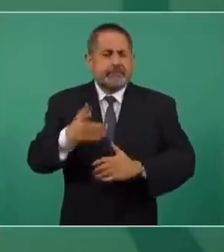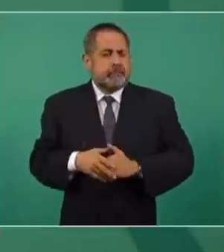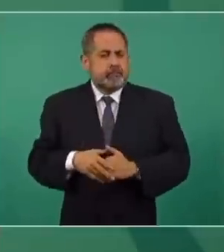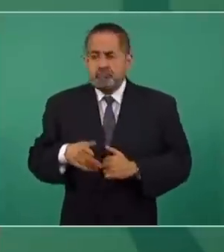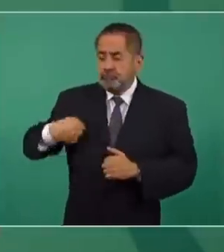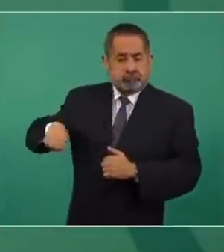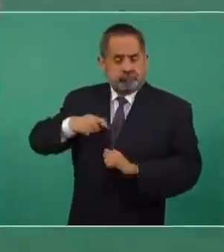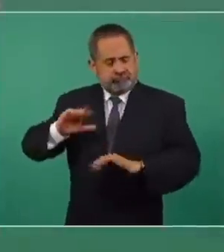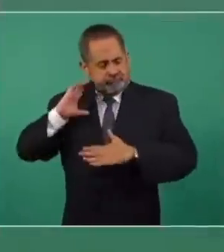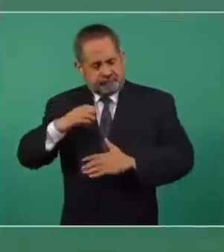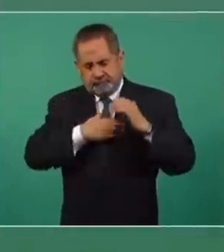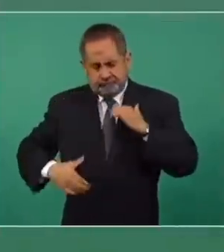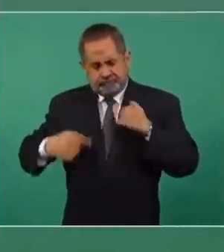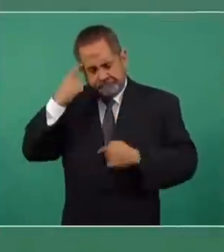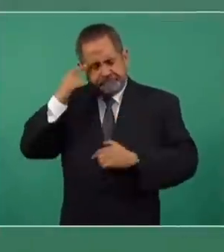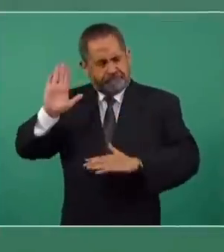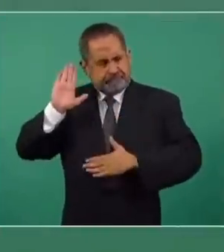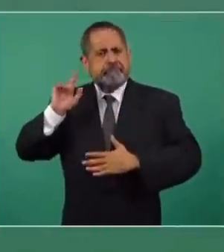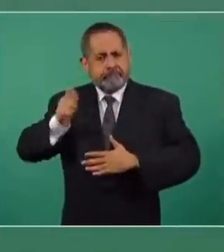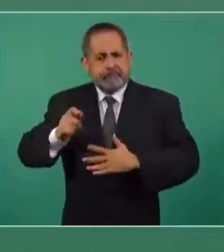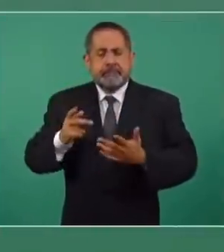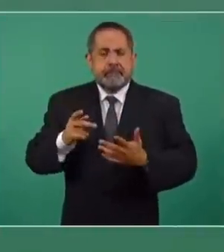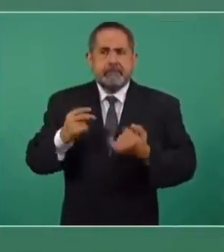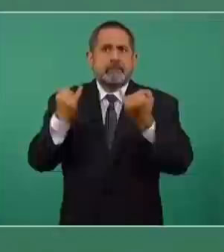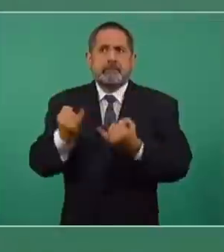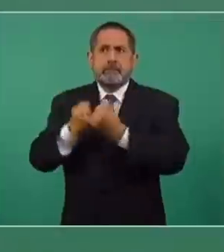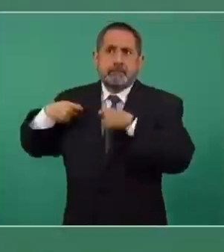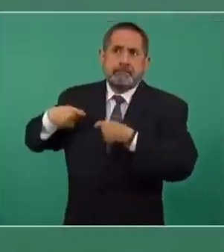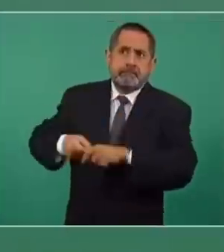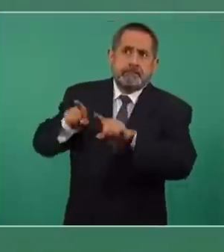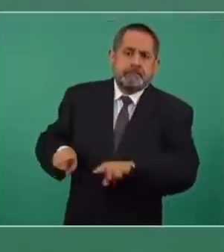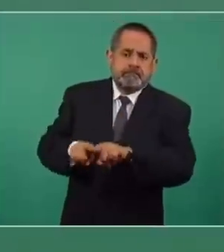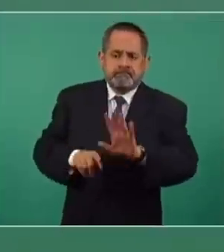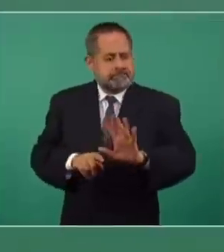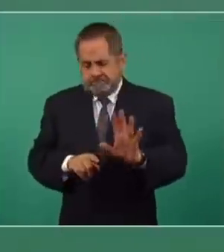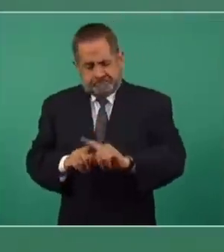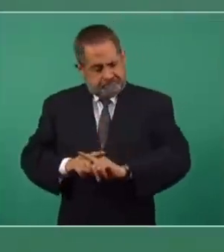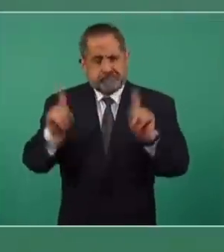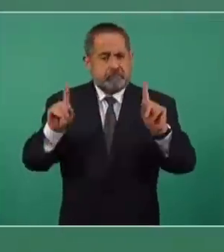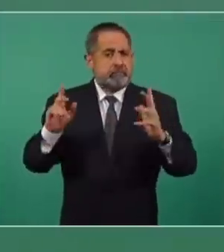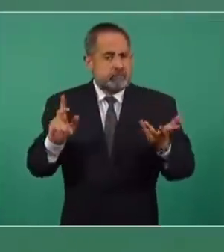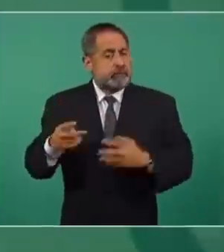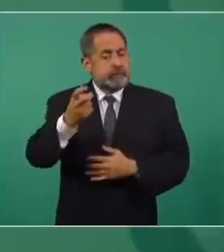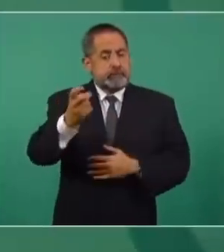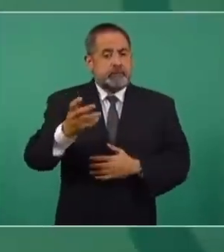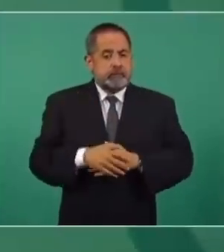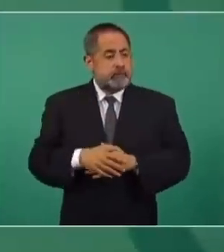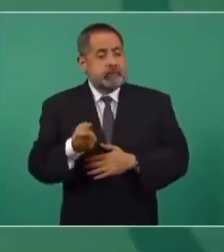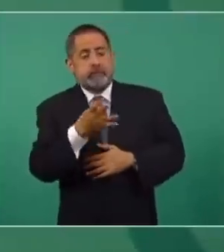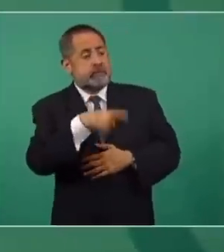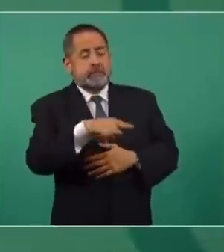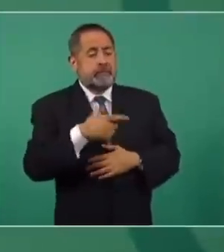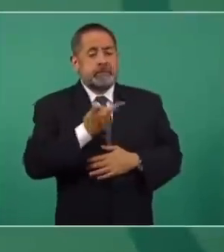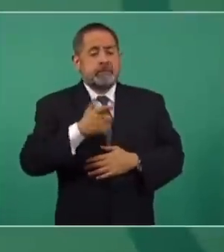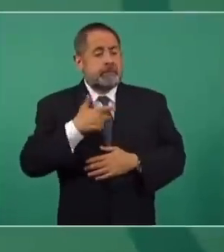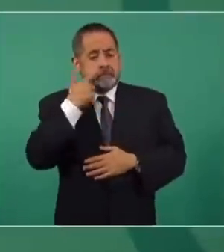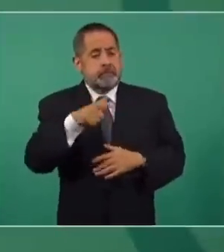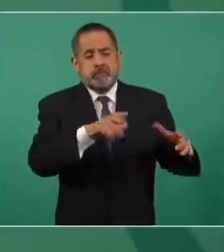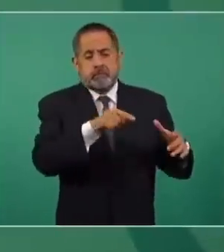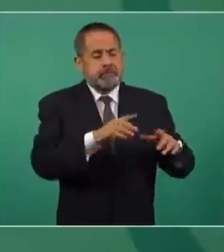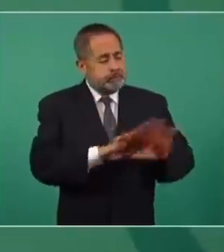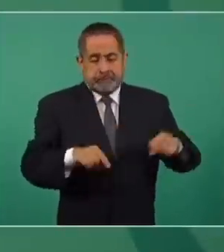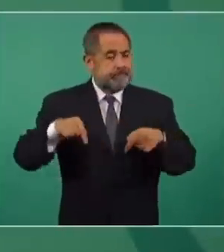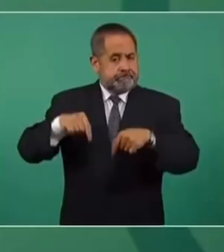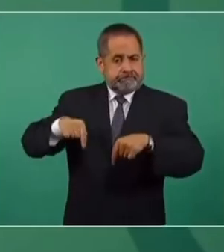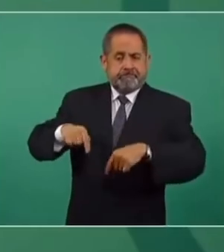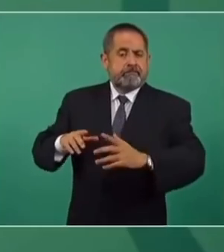Nosotros hicimos el compromiso de no hacer lo mismo. Y por eso, aunque no les guste a algunos,